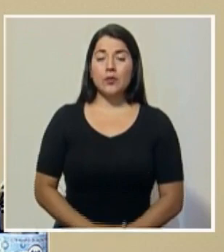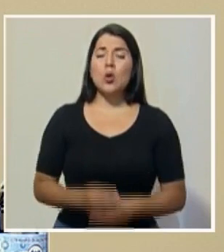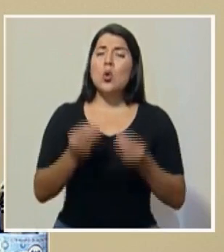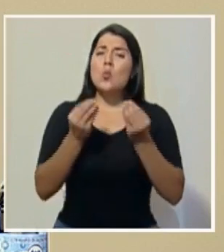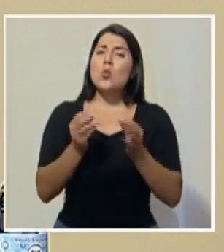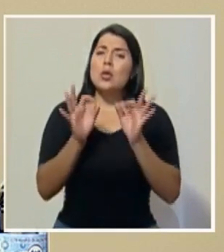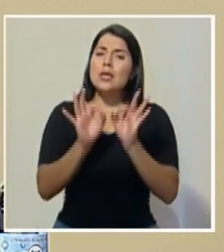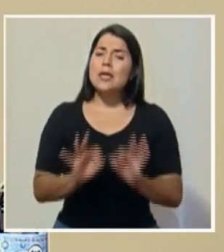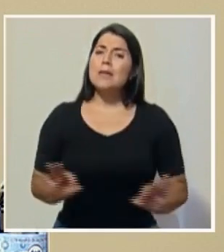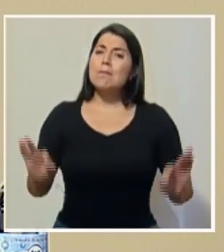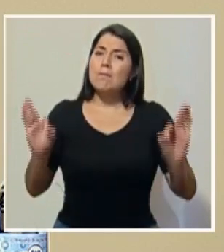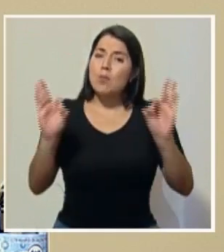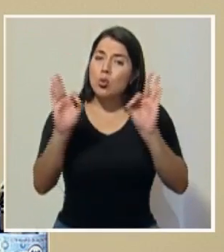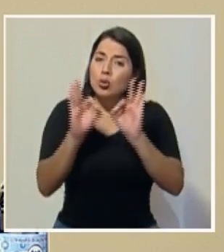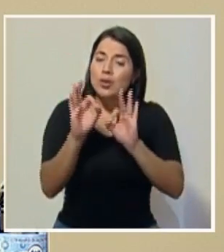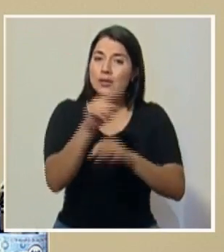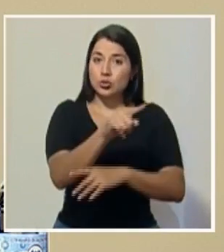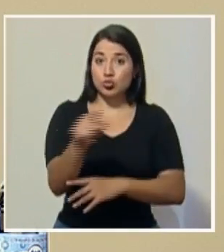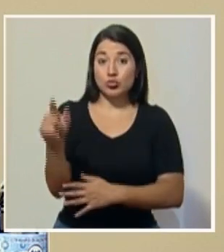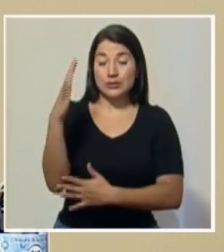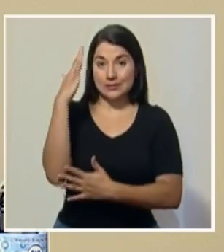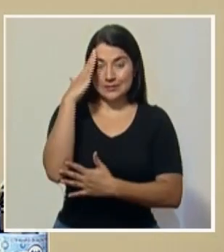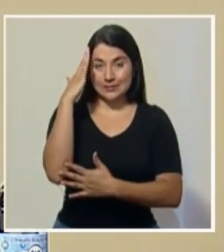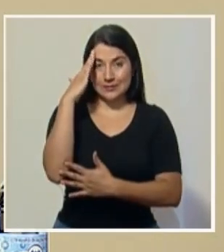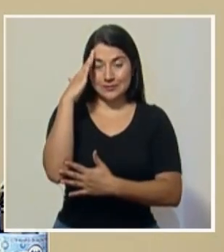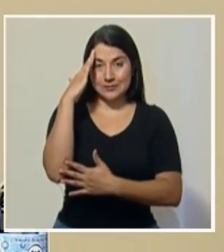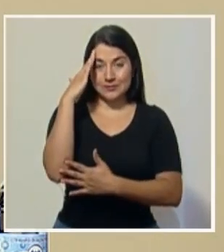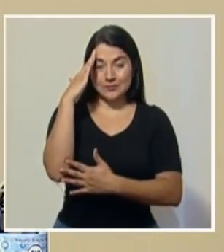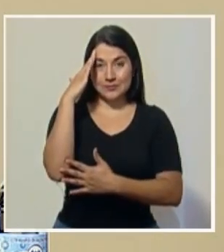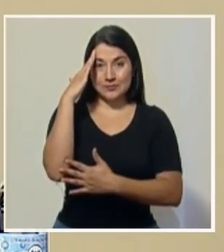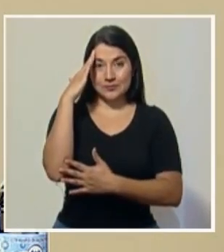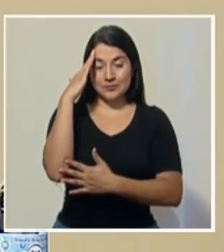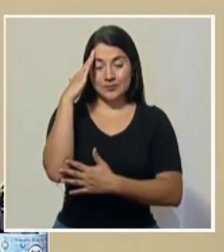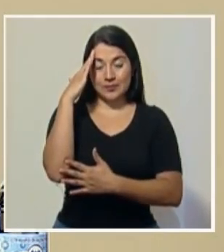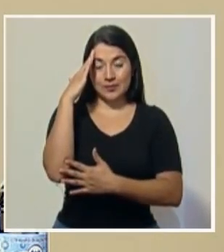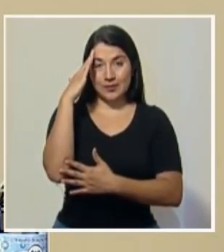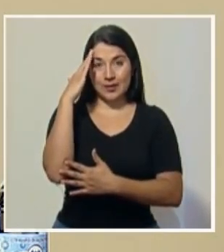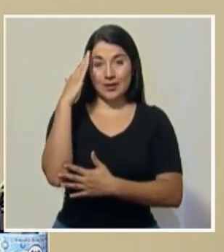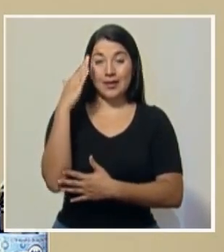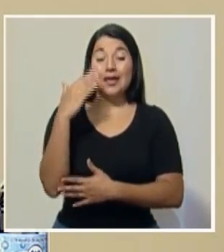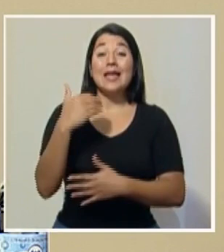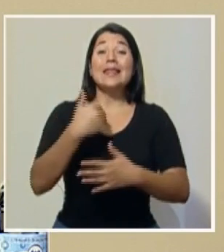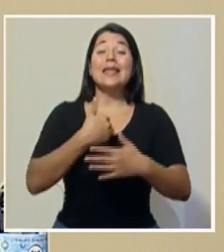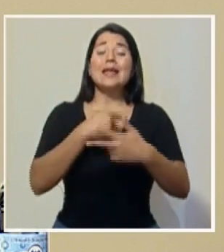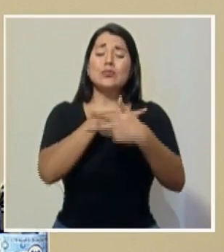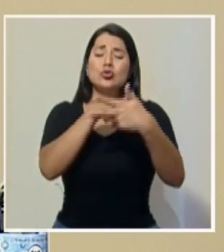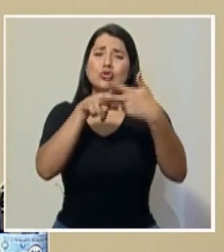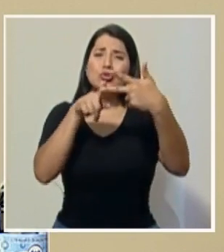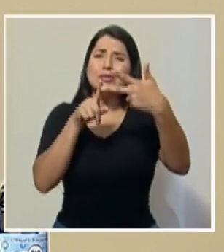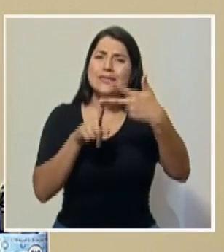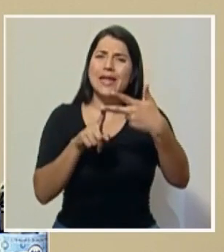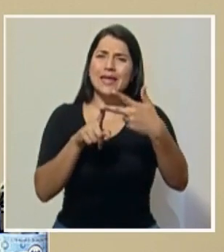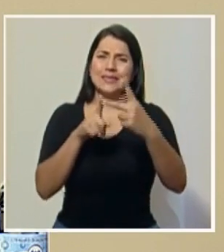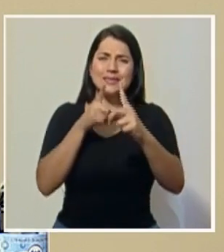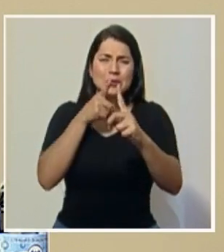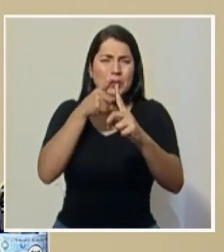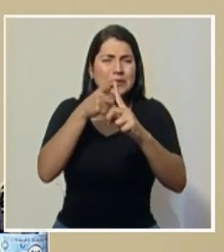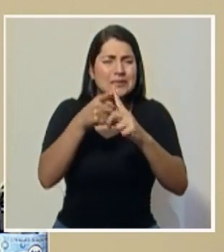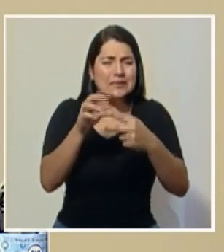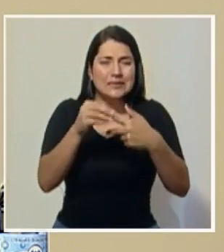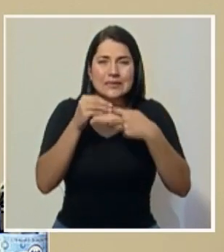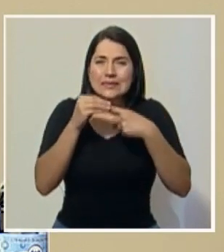es muy importante tomar en consideración que hay 3 premisas que tenemos que